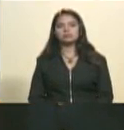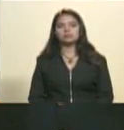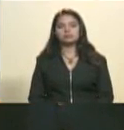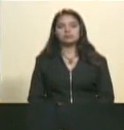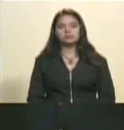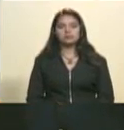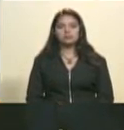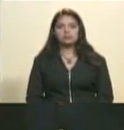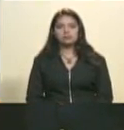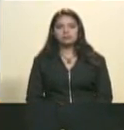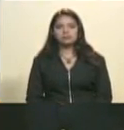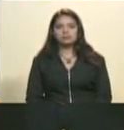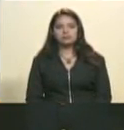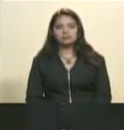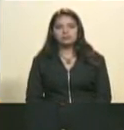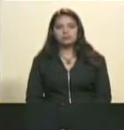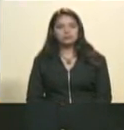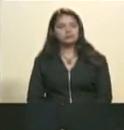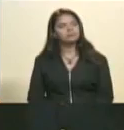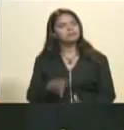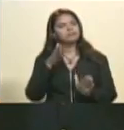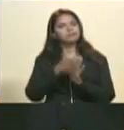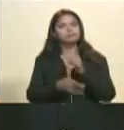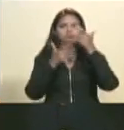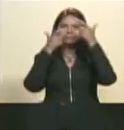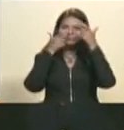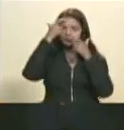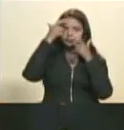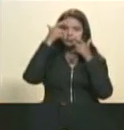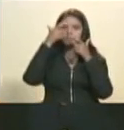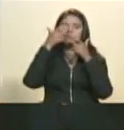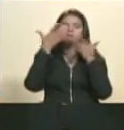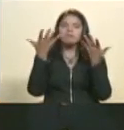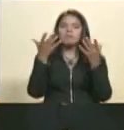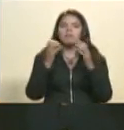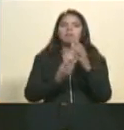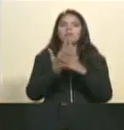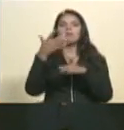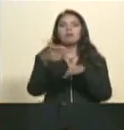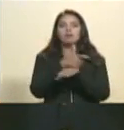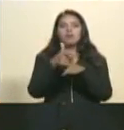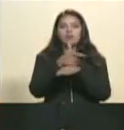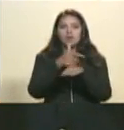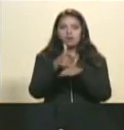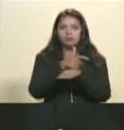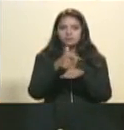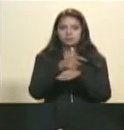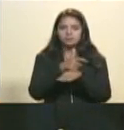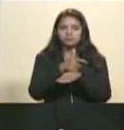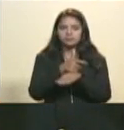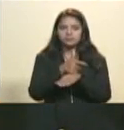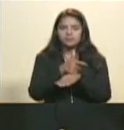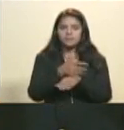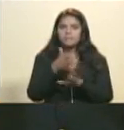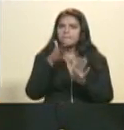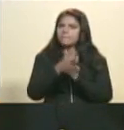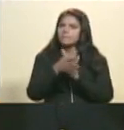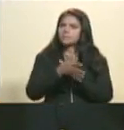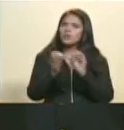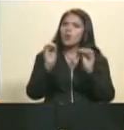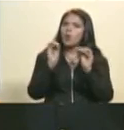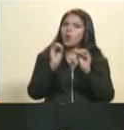años. Está ocurriendo desde que el comandante Hugo Chávez se hizo gobierno, pero se ha